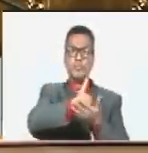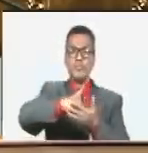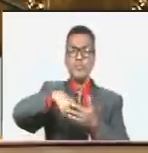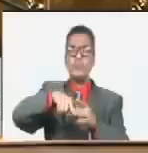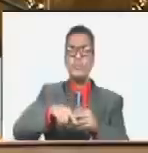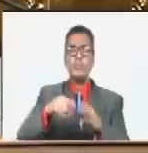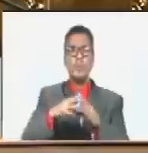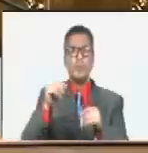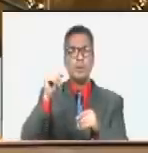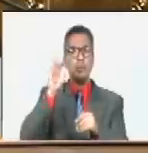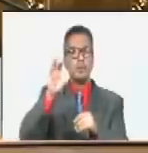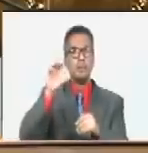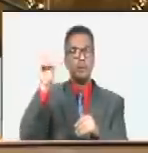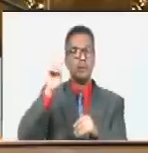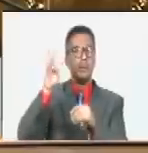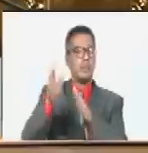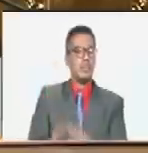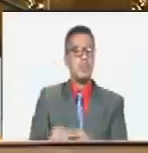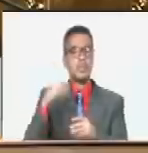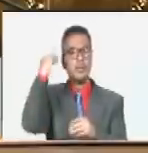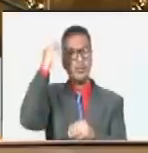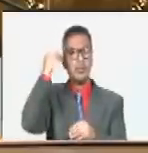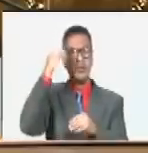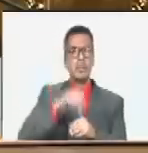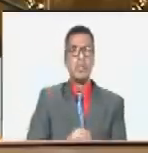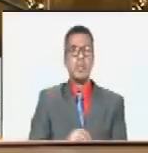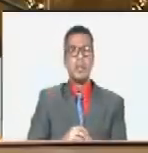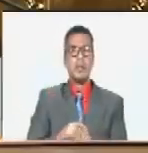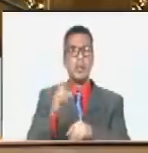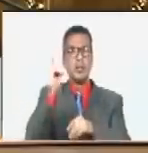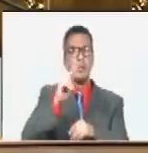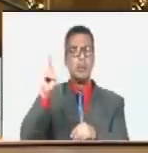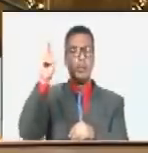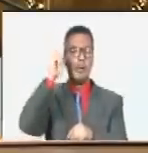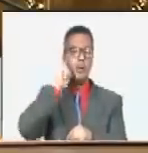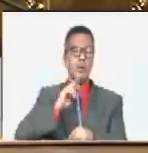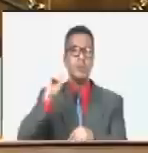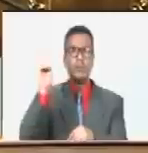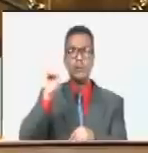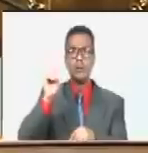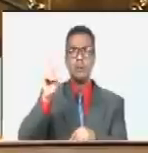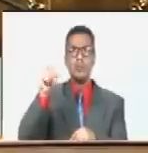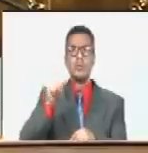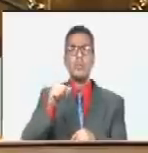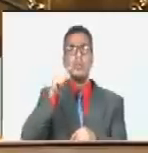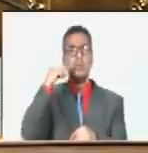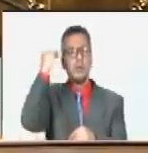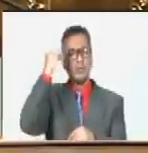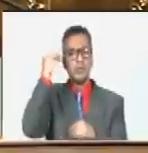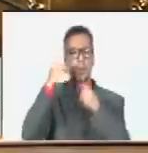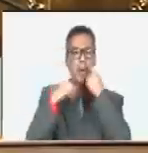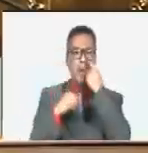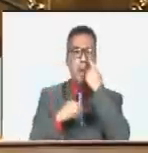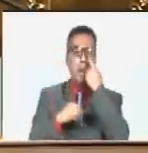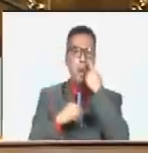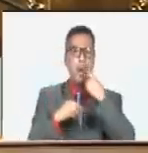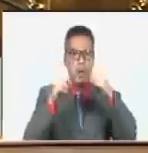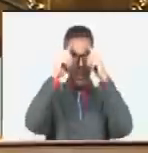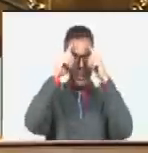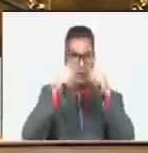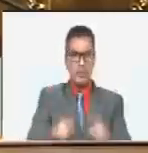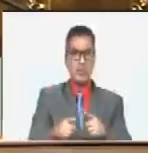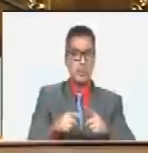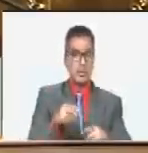su territorio. Considerando que la República Bolivariana de Venezuela toma en cuenta que la sentencia incidental de la